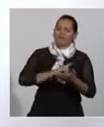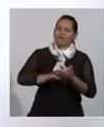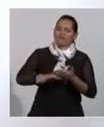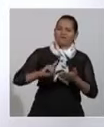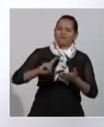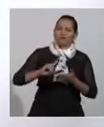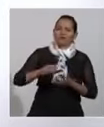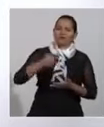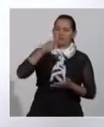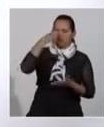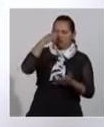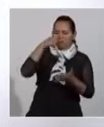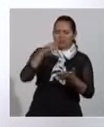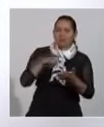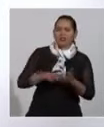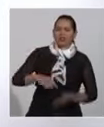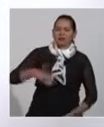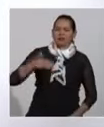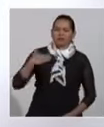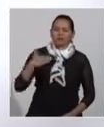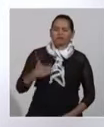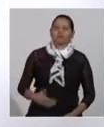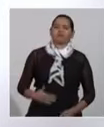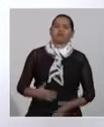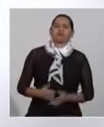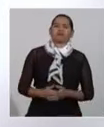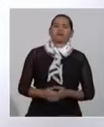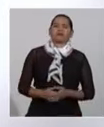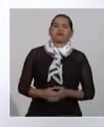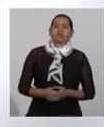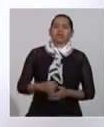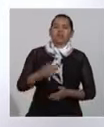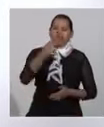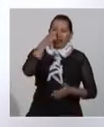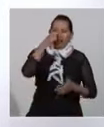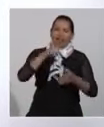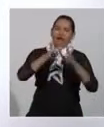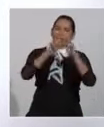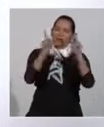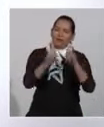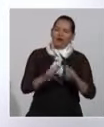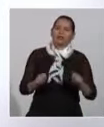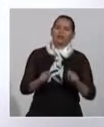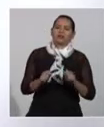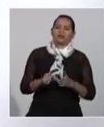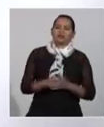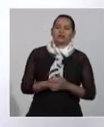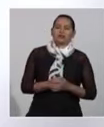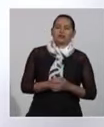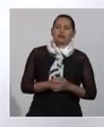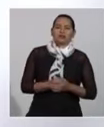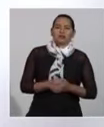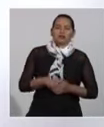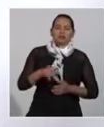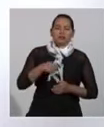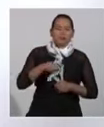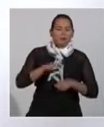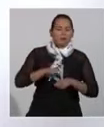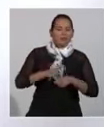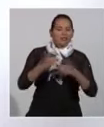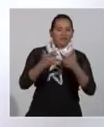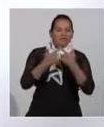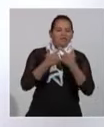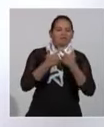justicia, creo en la paz, pero sobre todo creo en la libertad. Seré un gobernante